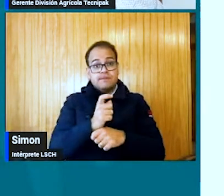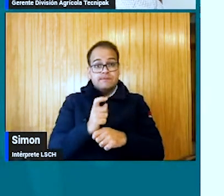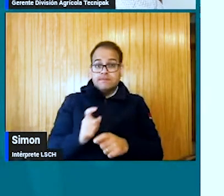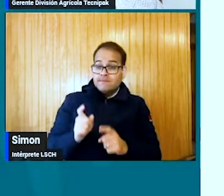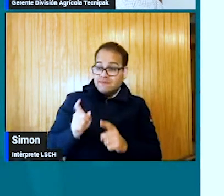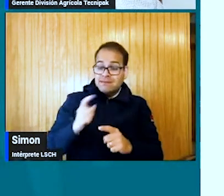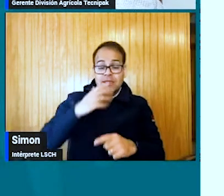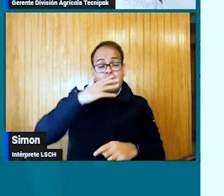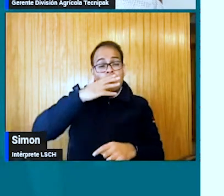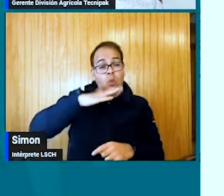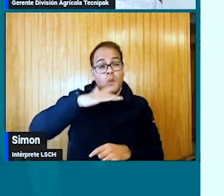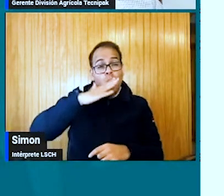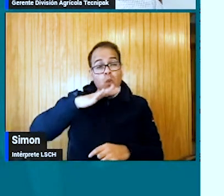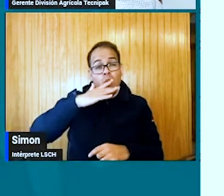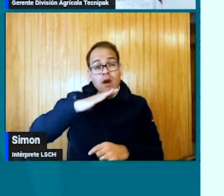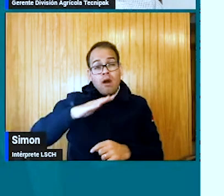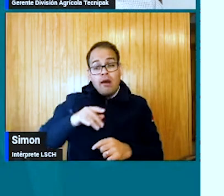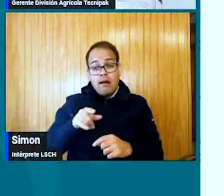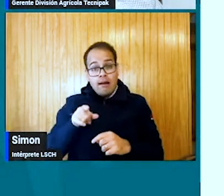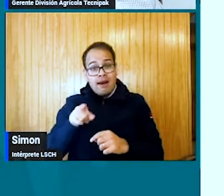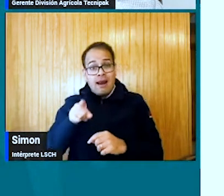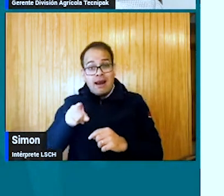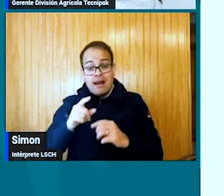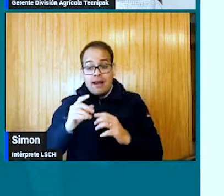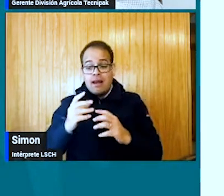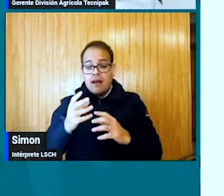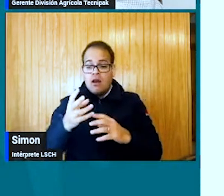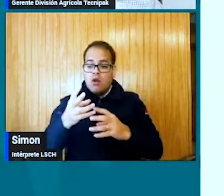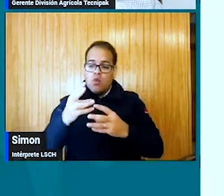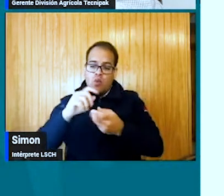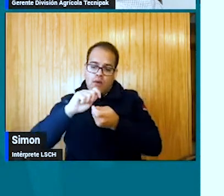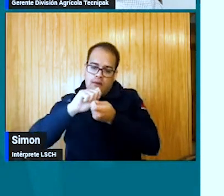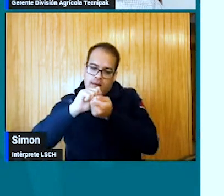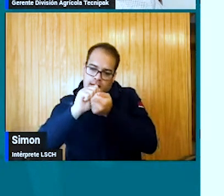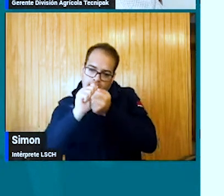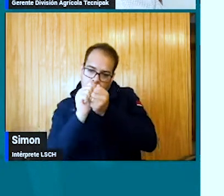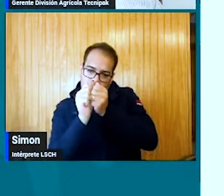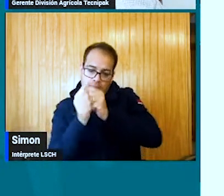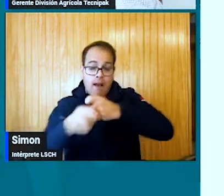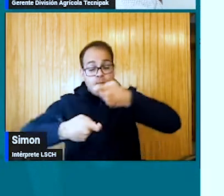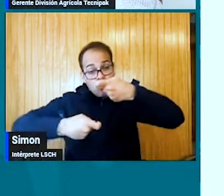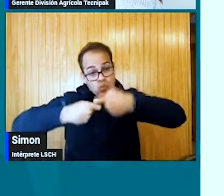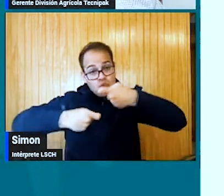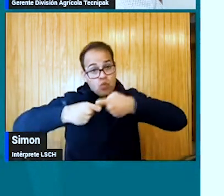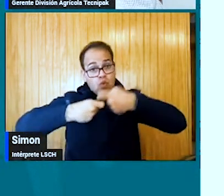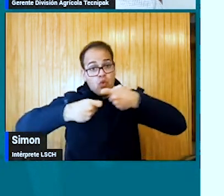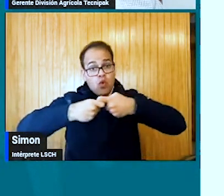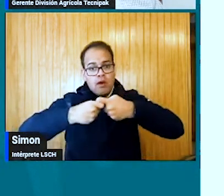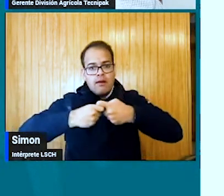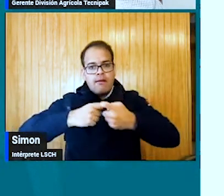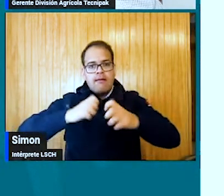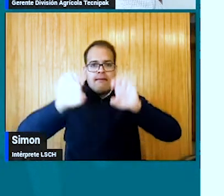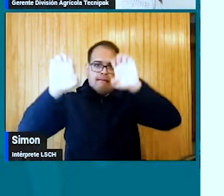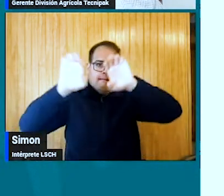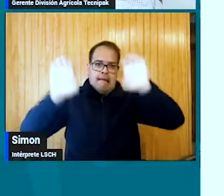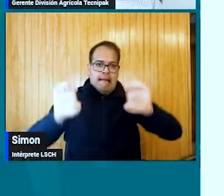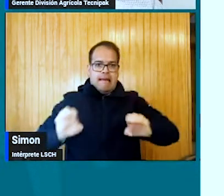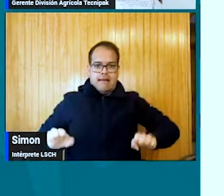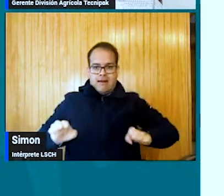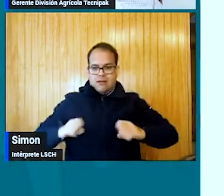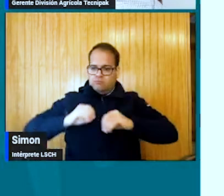El agua, al pasar de estado líquido a sólido, entrega energía. Por lo tanto, si yo siempre